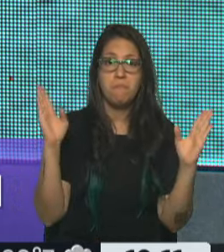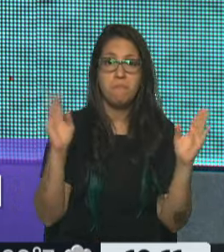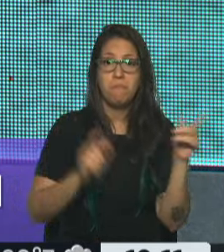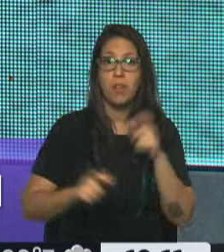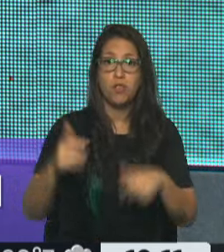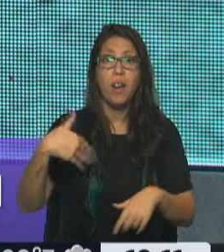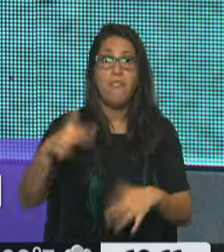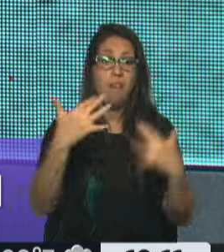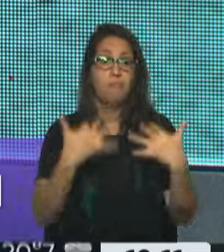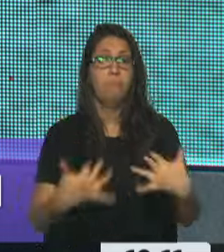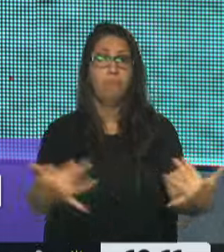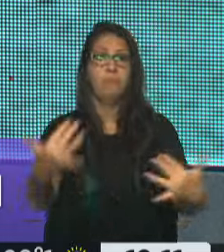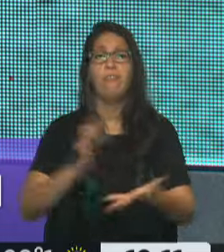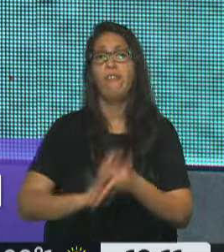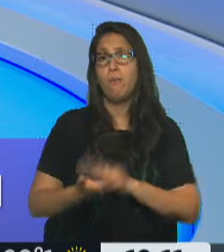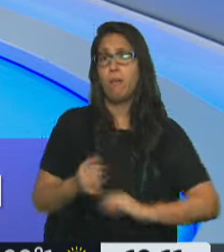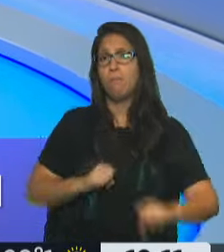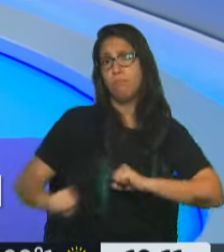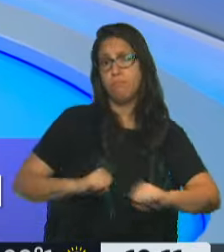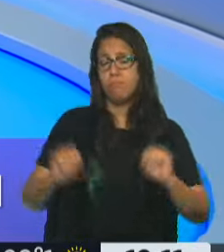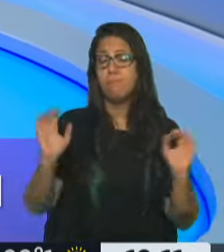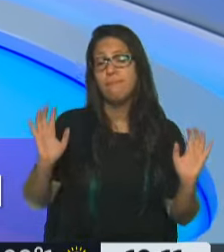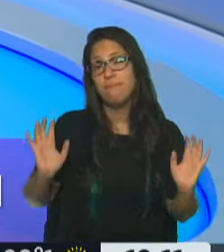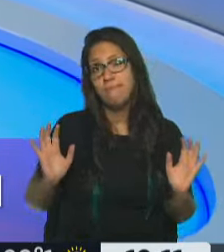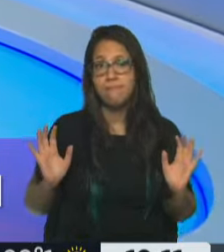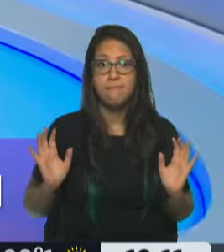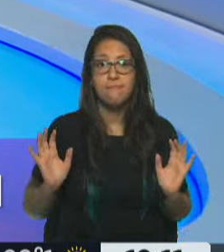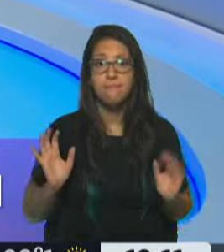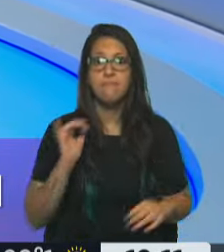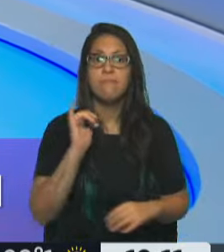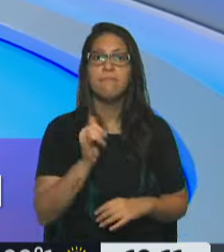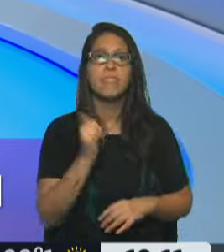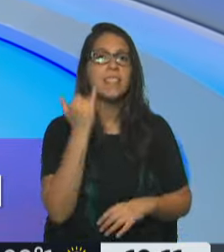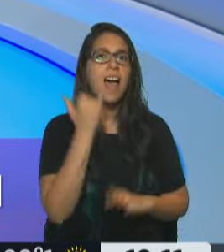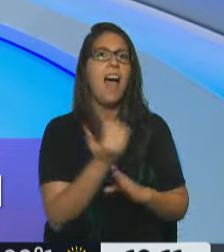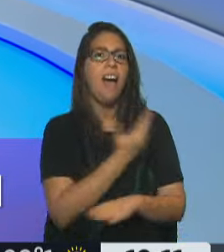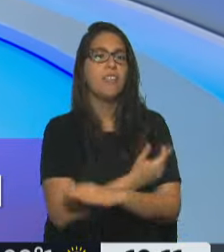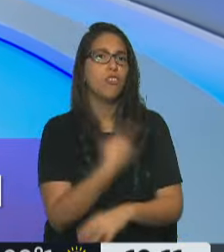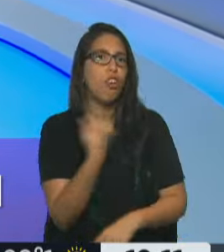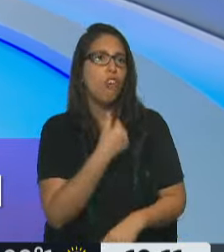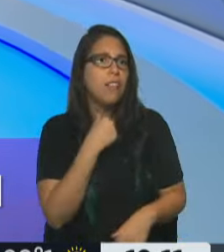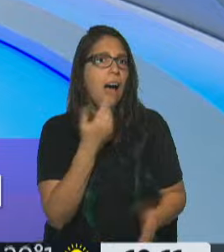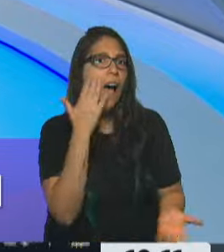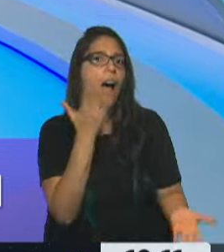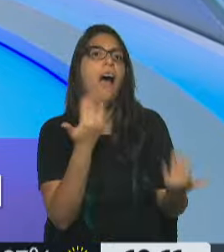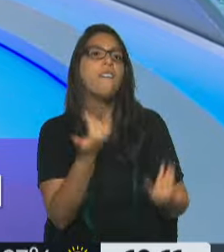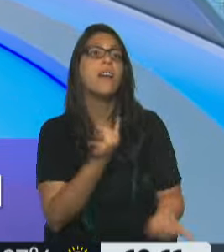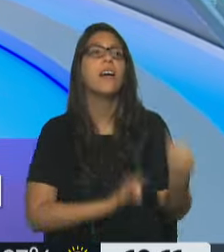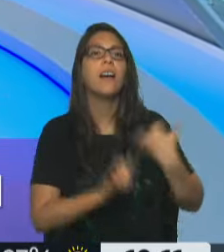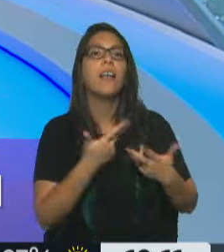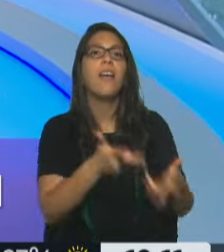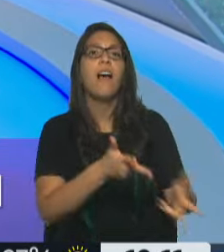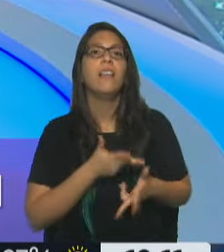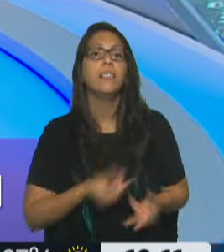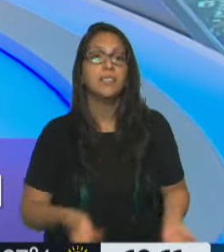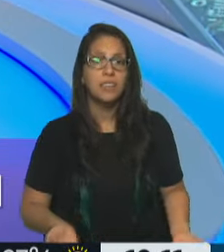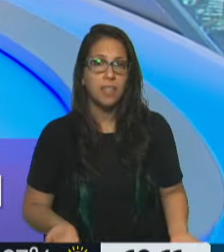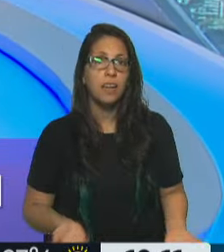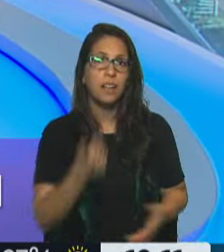escucharlo una provocación va a generar todavía más expectativa porque ya había mucha expectativa para escucharlo es un es un hombre de la